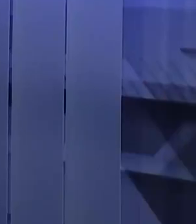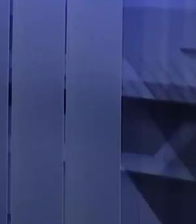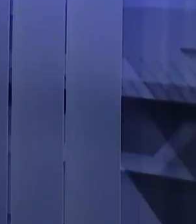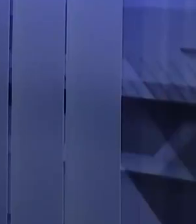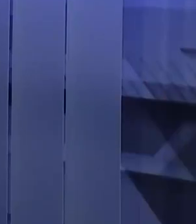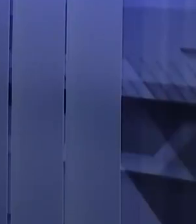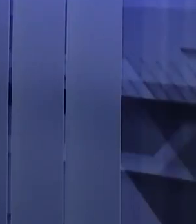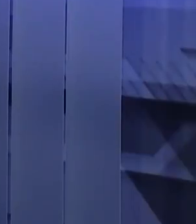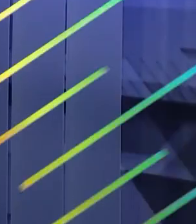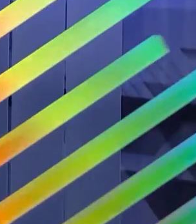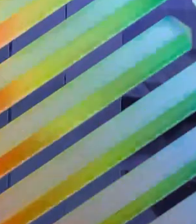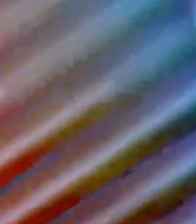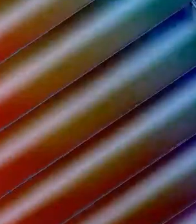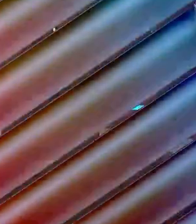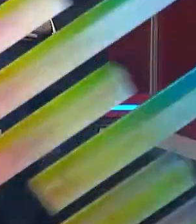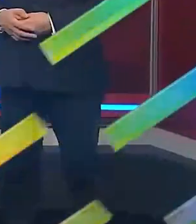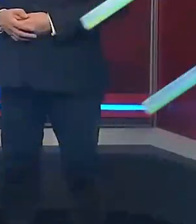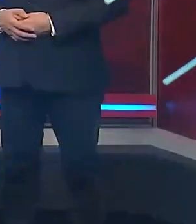Sábado.